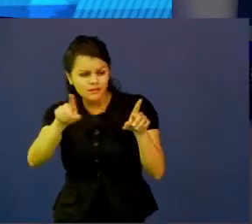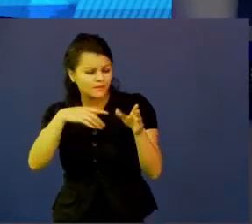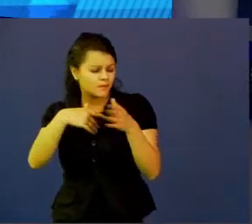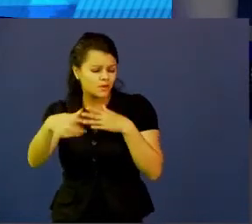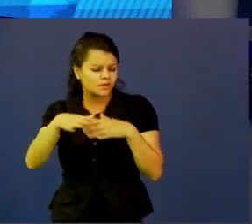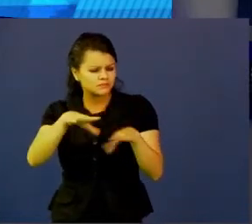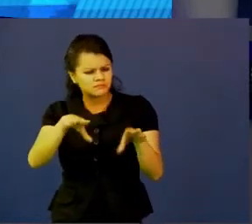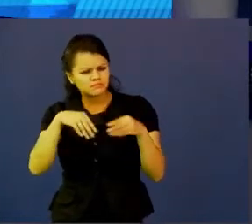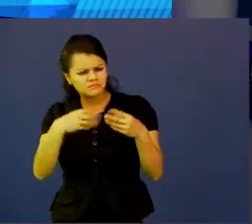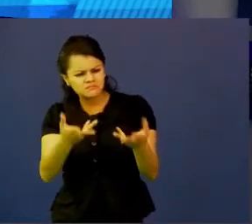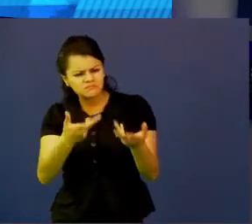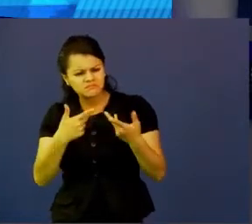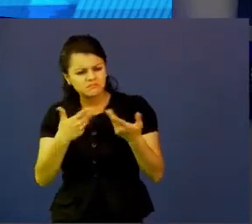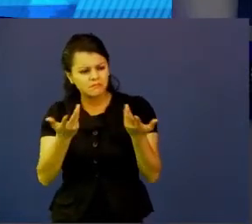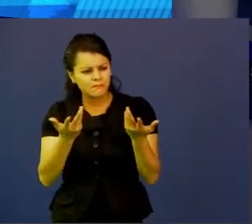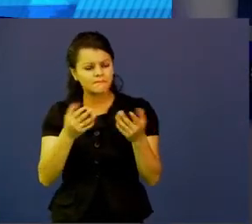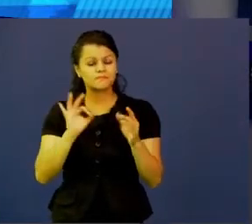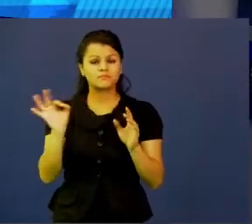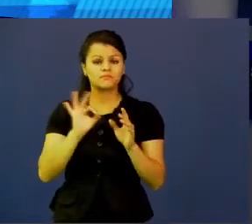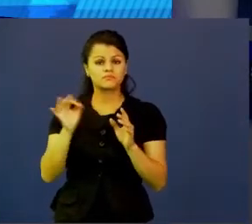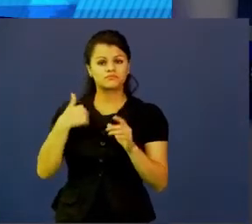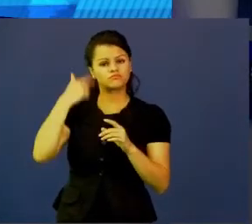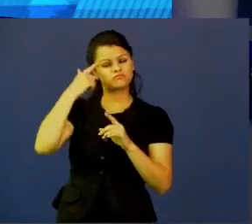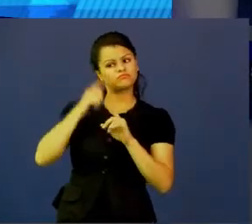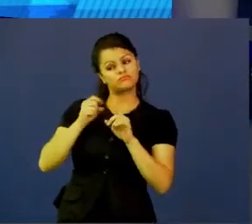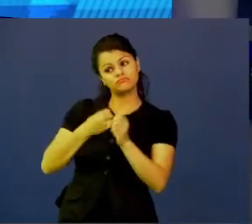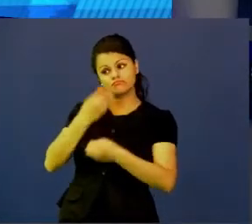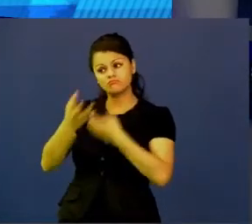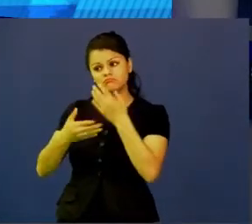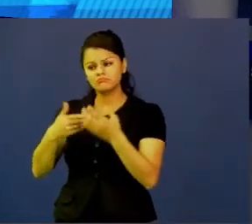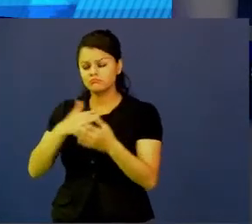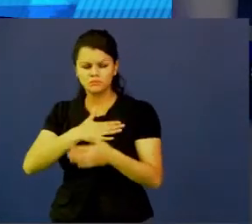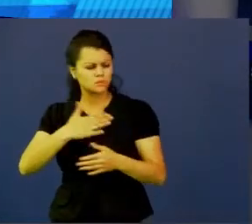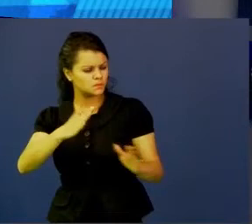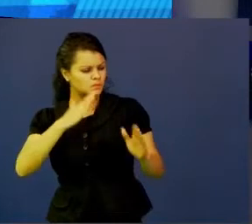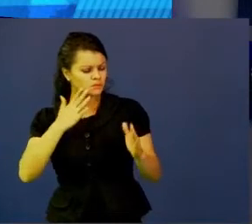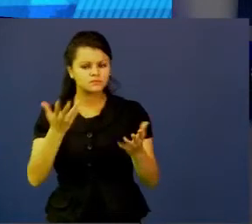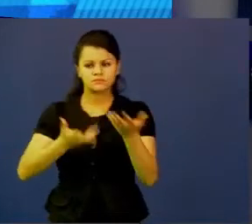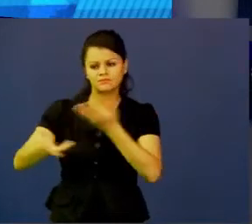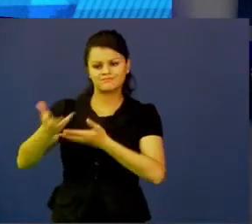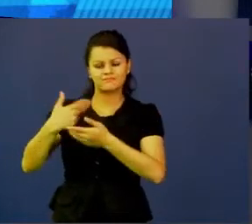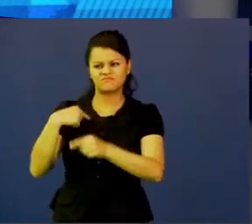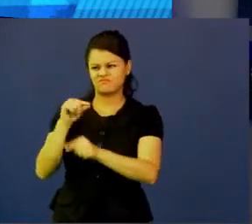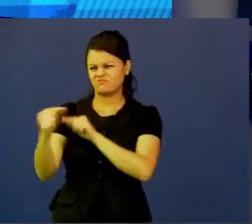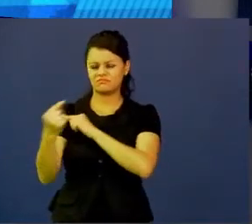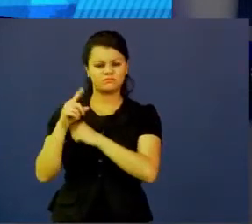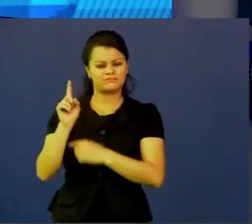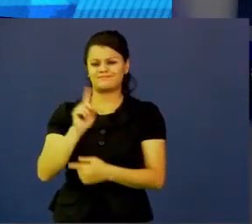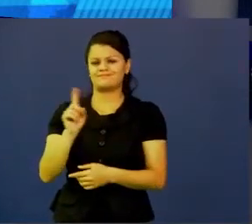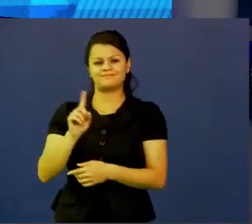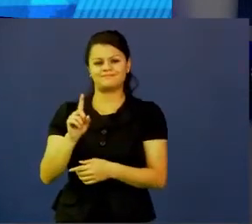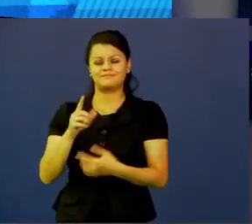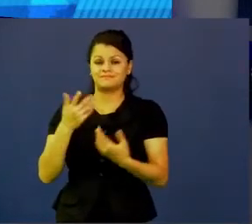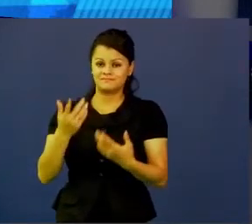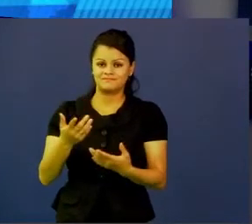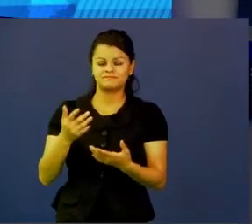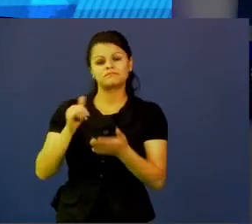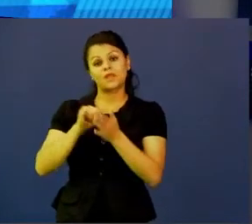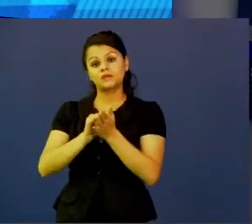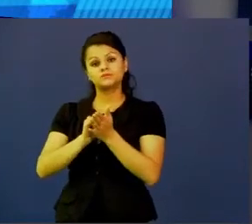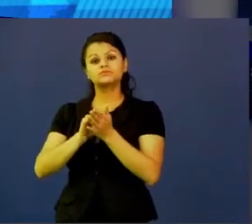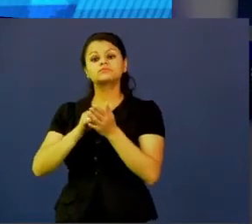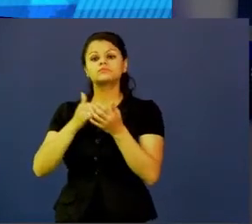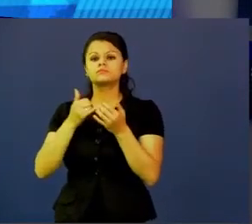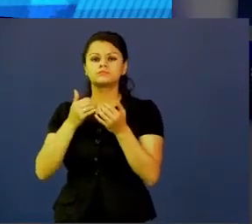de hablarnos cuando pensamos diferente sin insultarnos y sin agredirnos de esta manera. Con esto entonces, pues yo voy a cerrar,